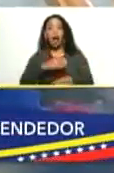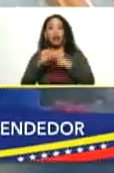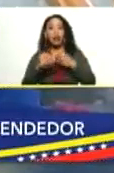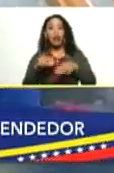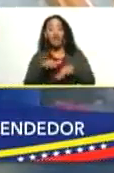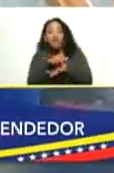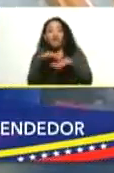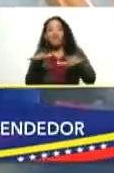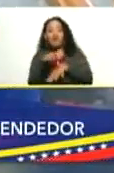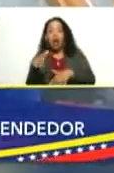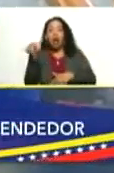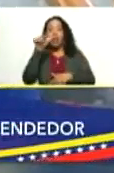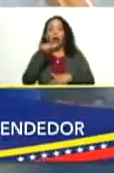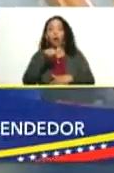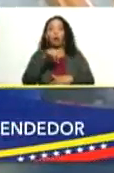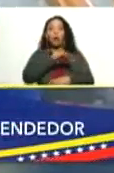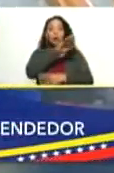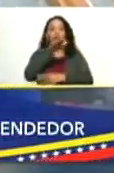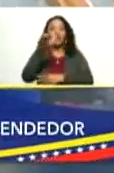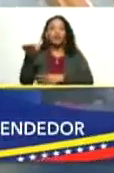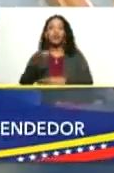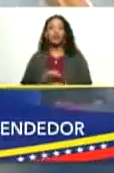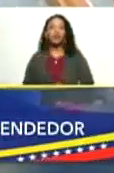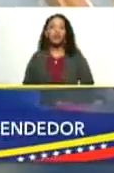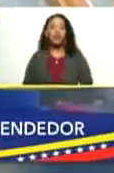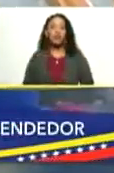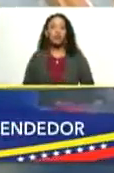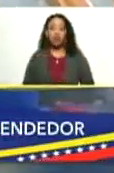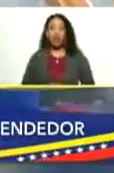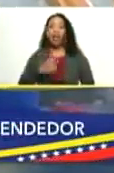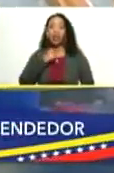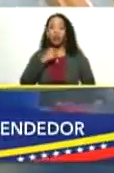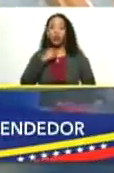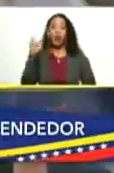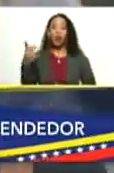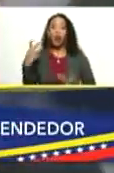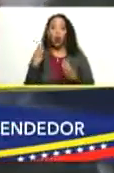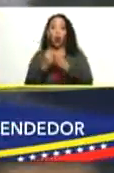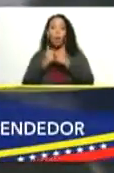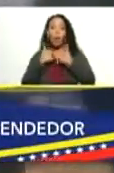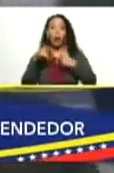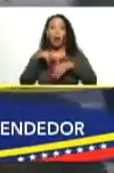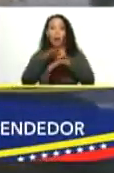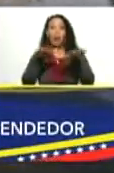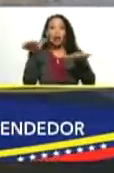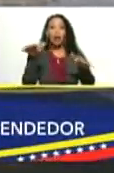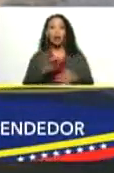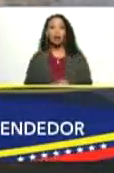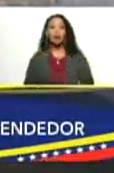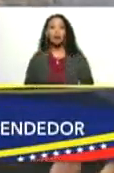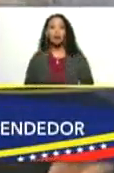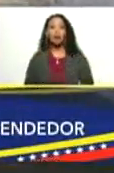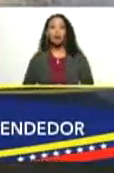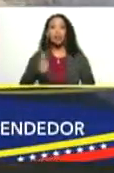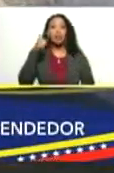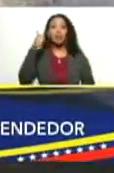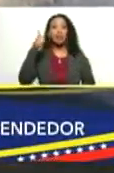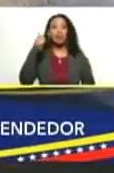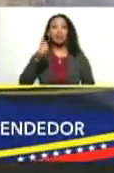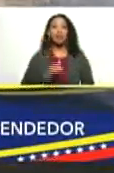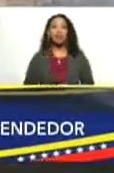bañitos de agua salada, Silita. ¿Ah? ¿Qué tal te fue, Silita, conmigo por allá en la playa? Bien.